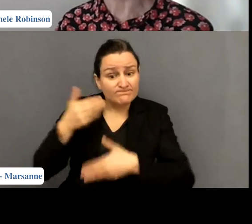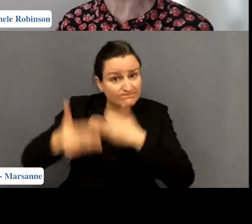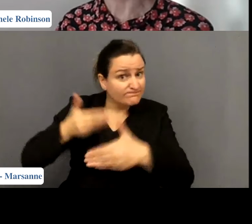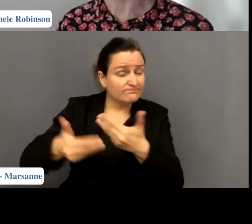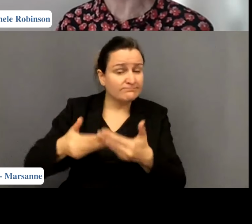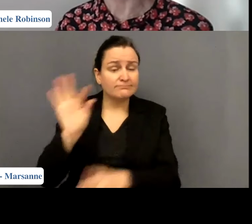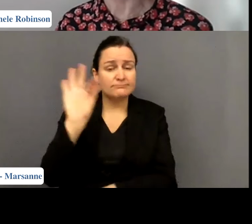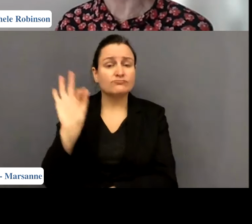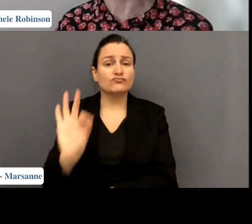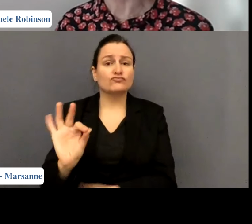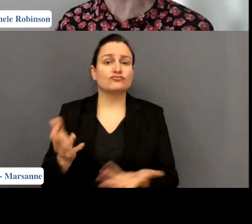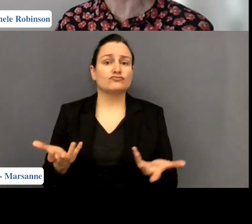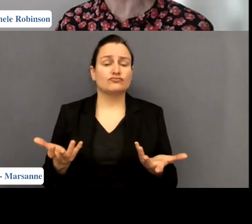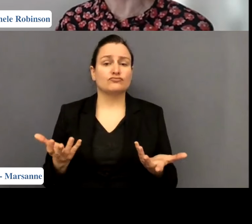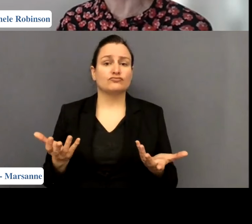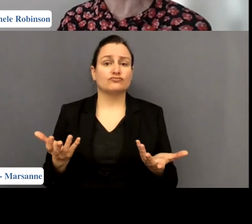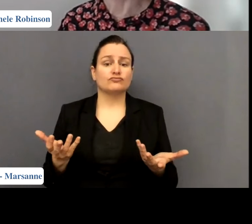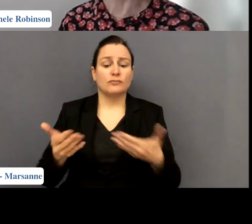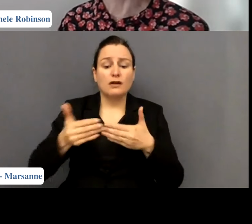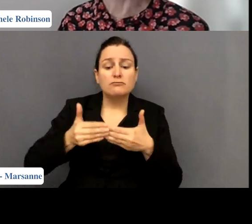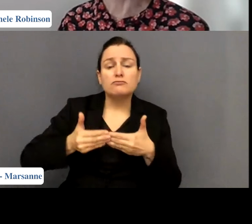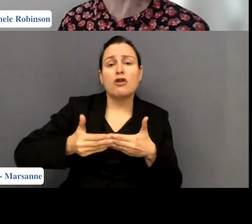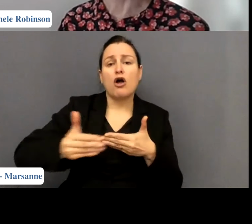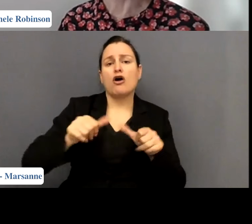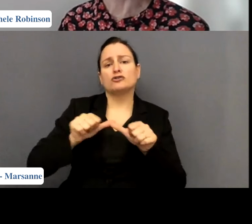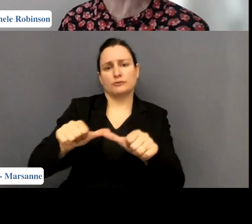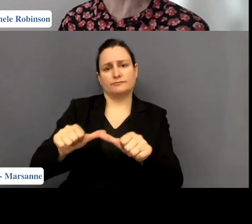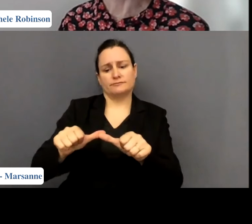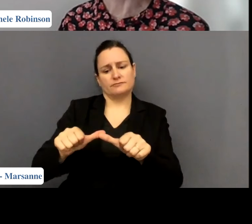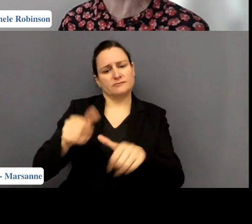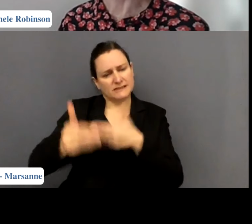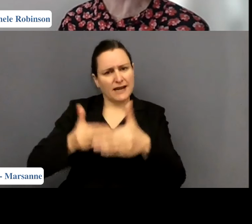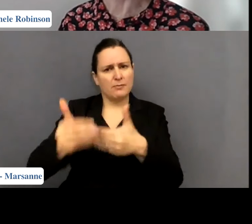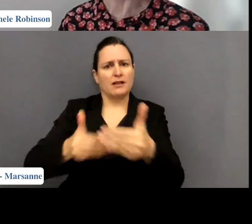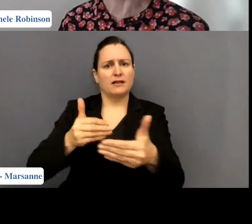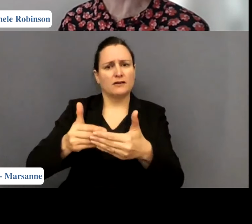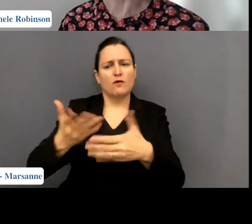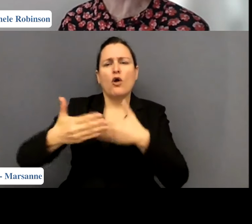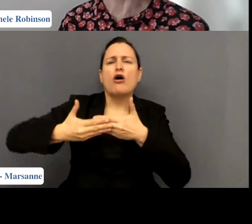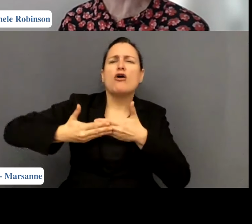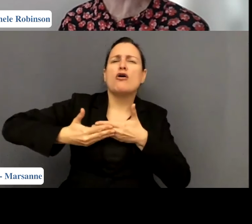we ensure long-term sustainability. Claudia?